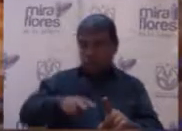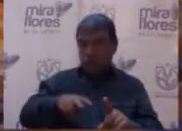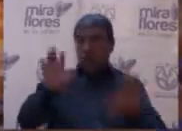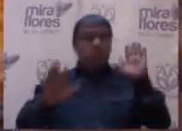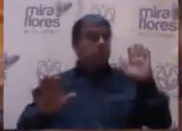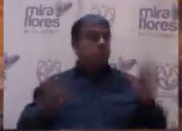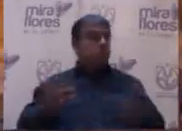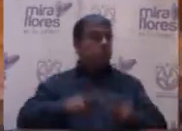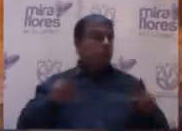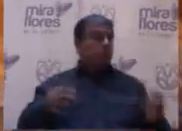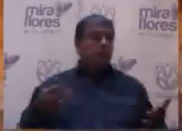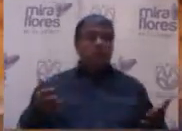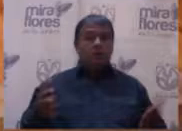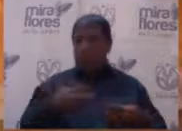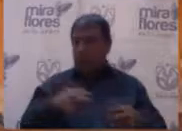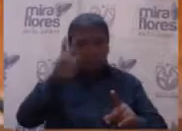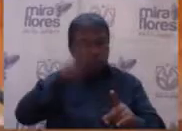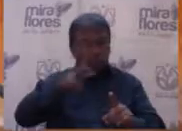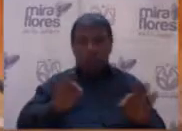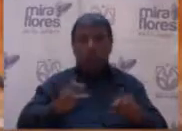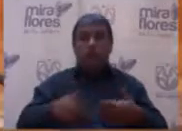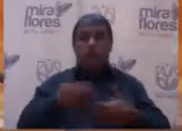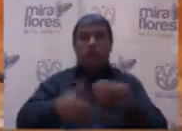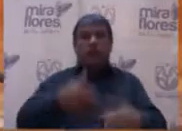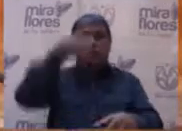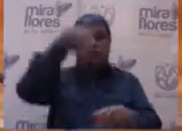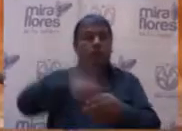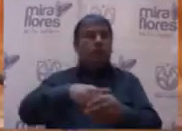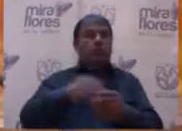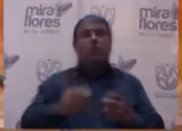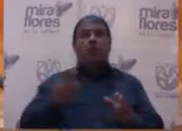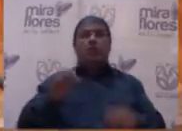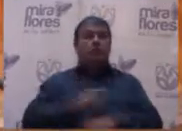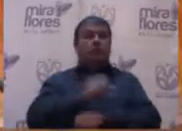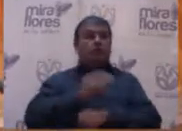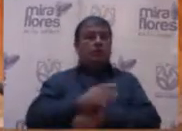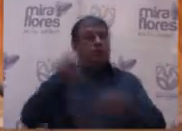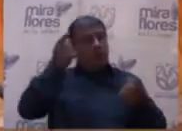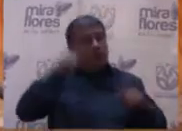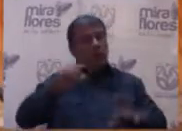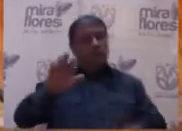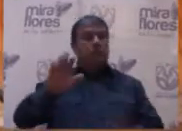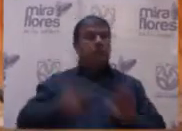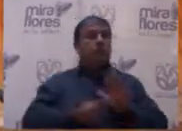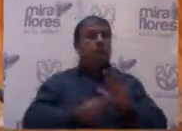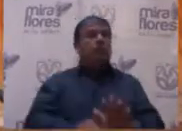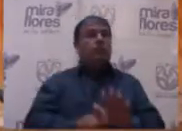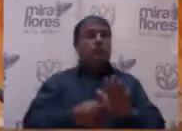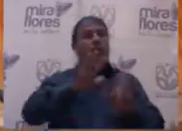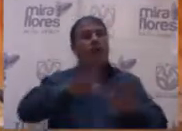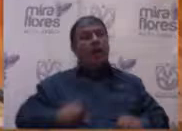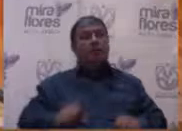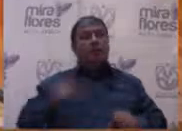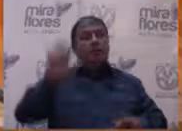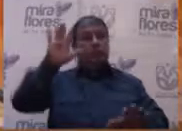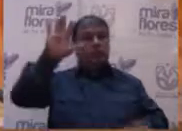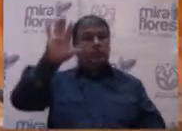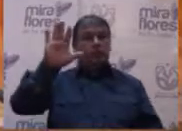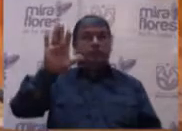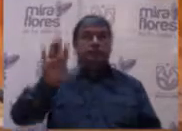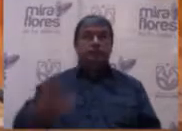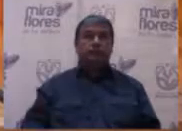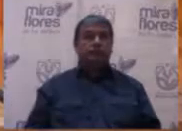mesa. Si no hay observaciones, procederemos a votar. Aquellos miembros del Consejo que estén a favor de aprobar el acta mencionada,